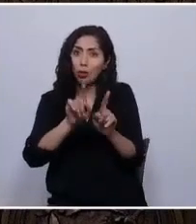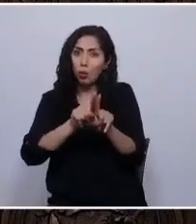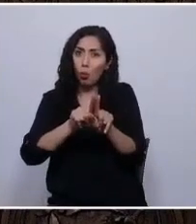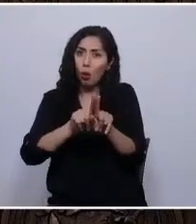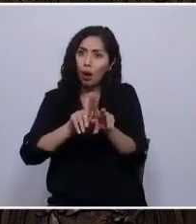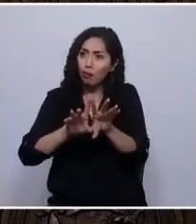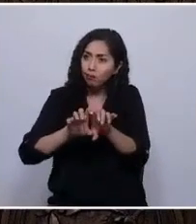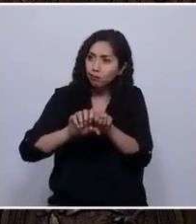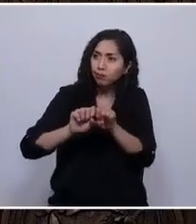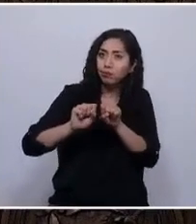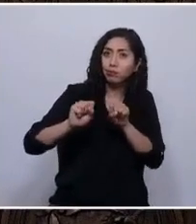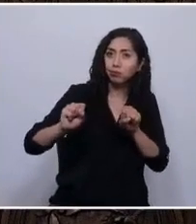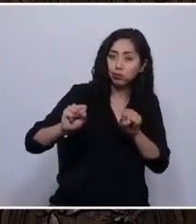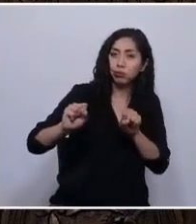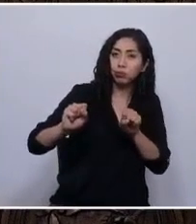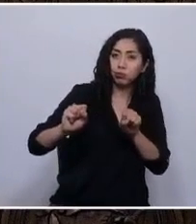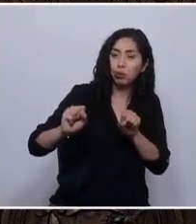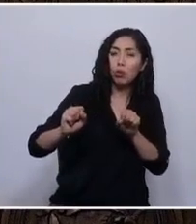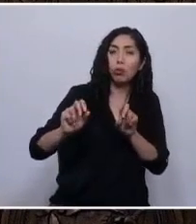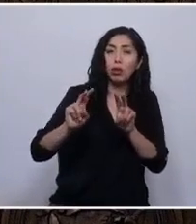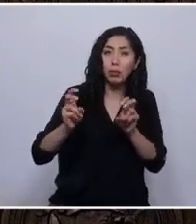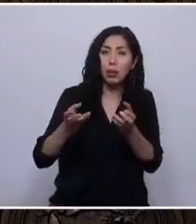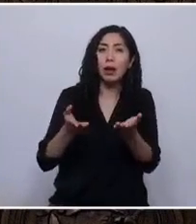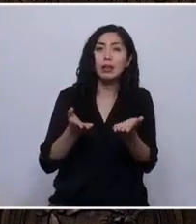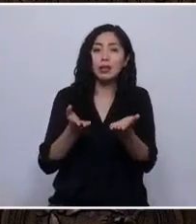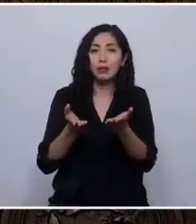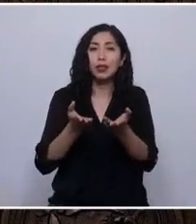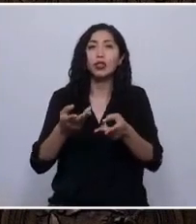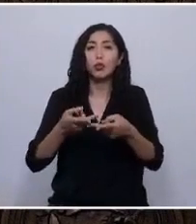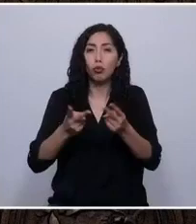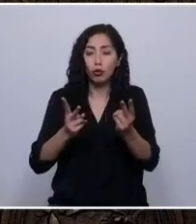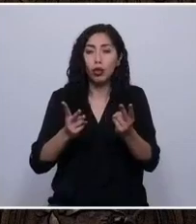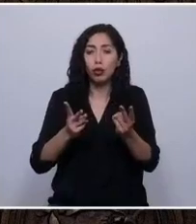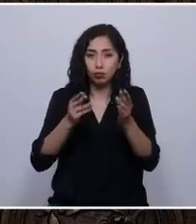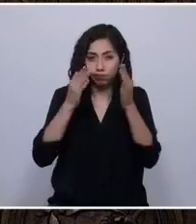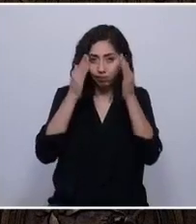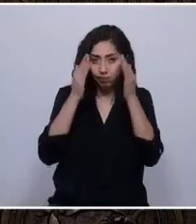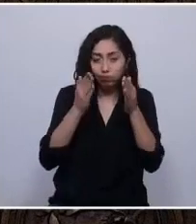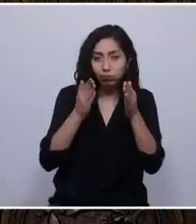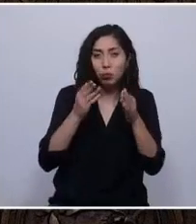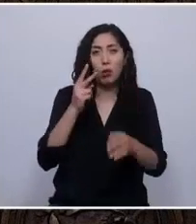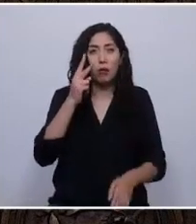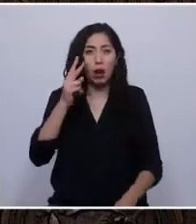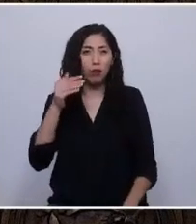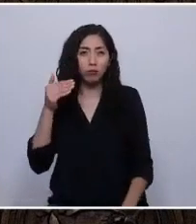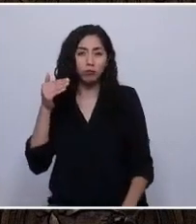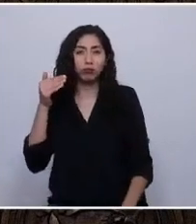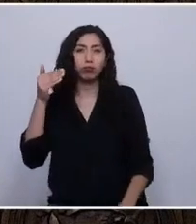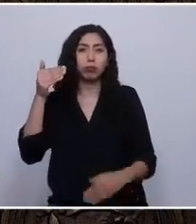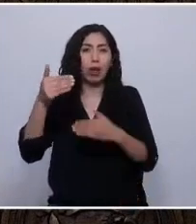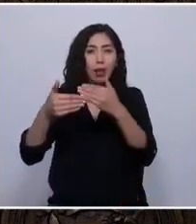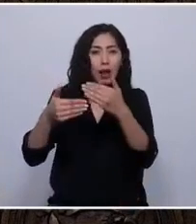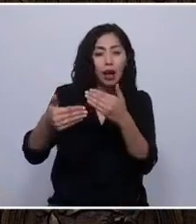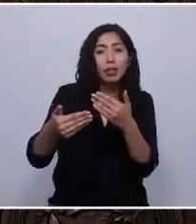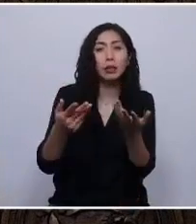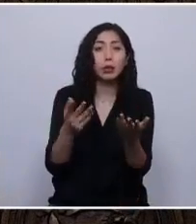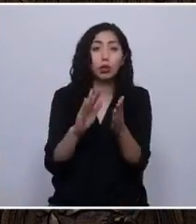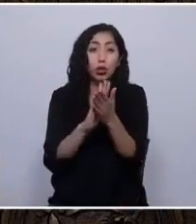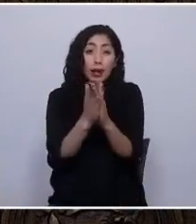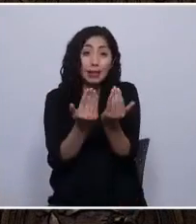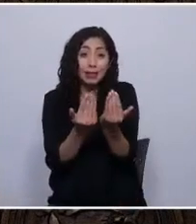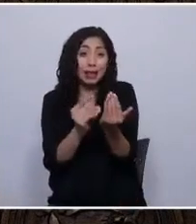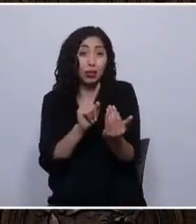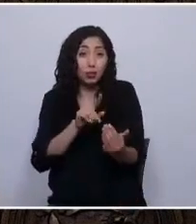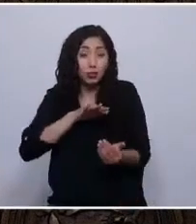todo a nivel de prestación de servicios públicos, que vamos a mirar para adelante para cubrir aquellas necesidades que han quedado no satisfechas.